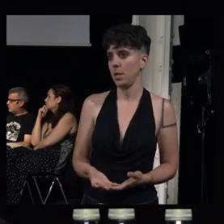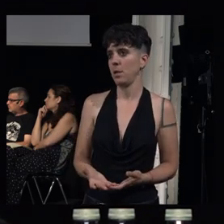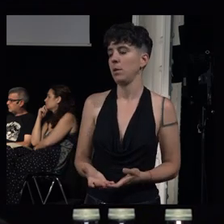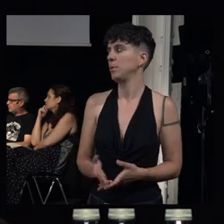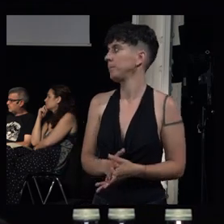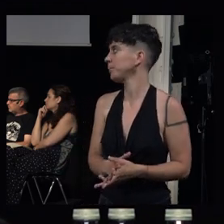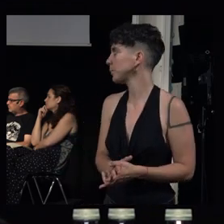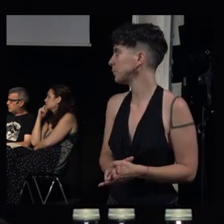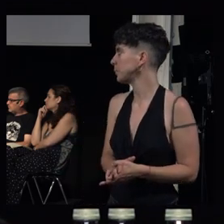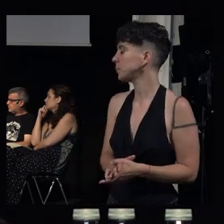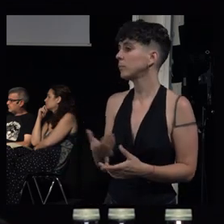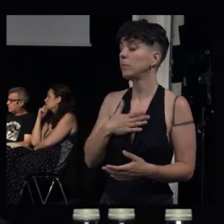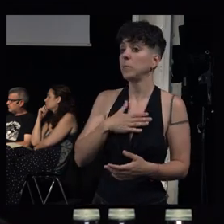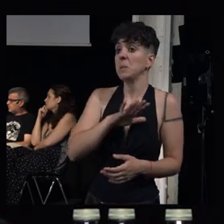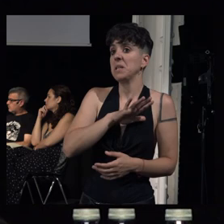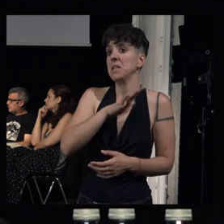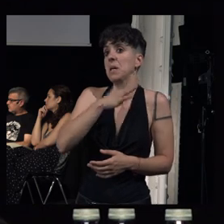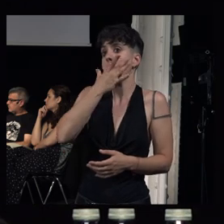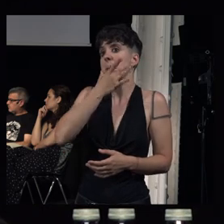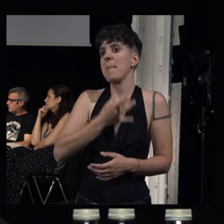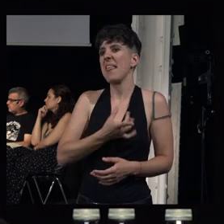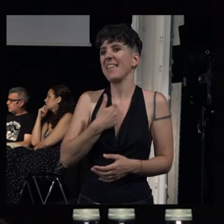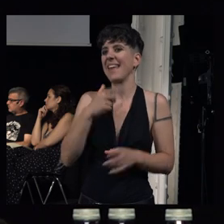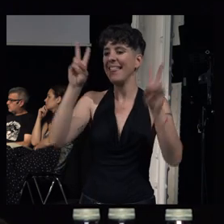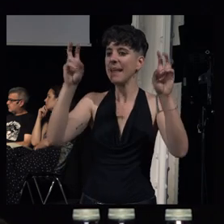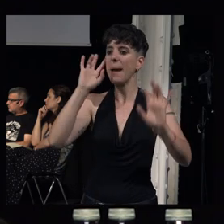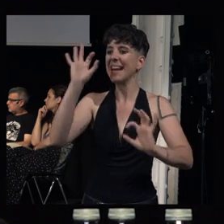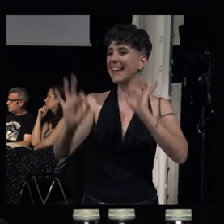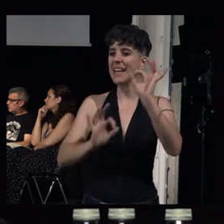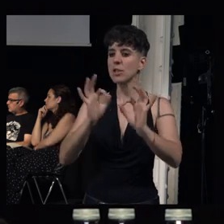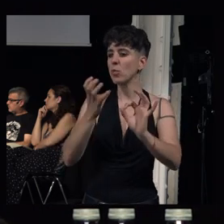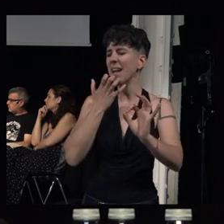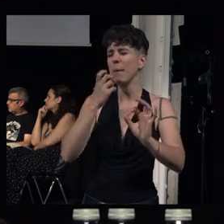parece que tenemos en esto del riesgo un grandísimo ejemplo